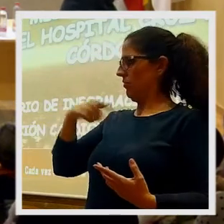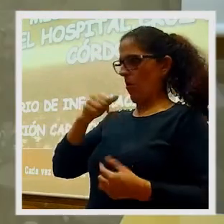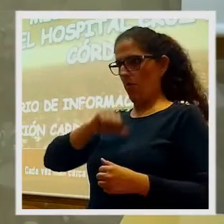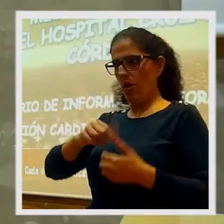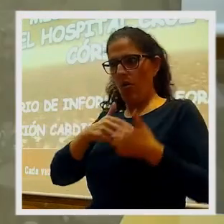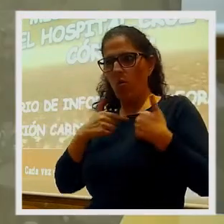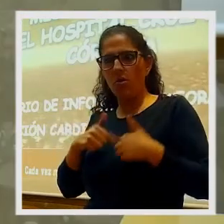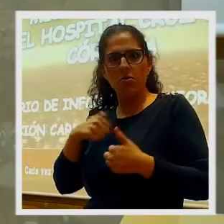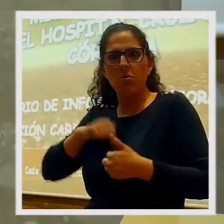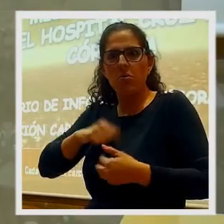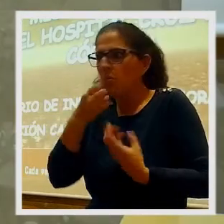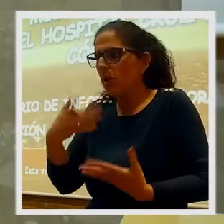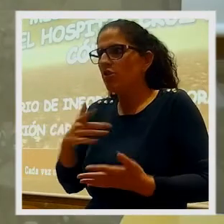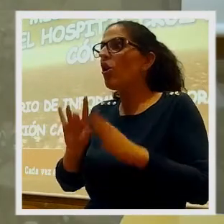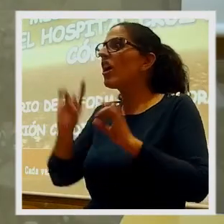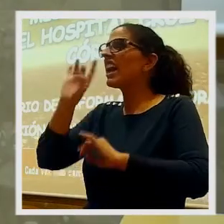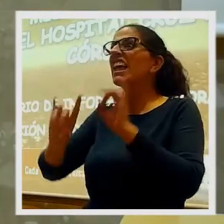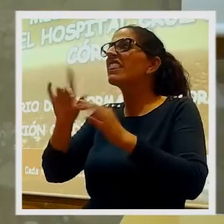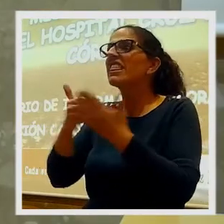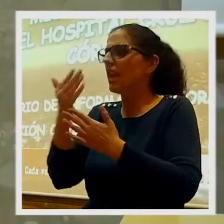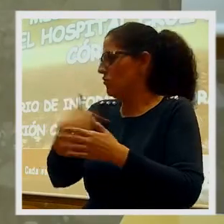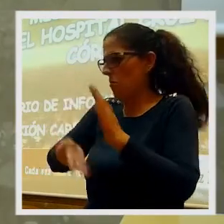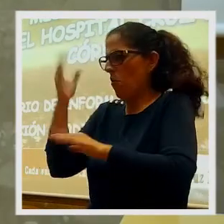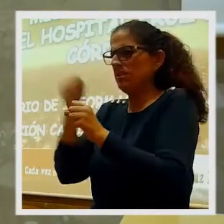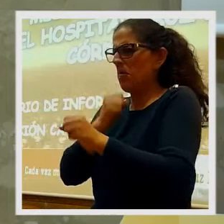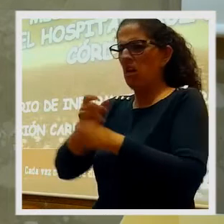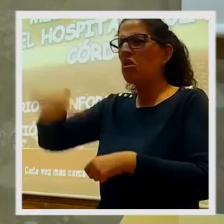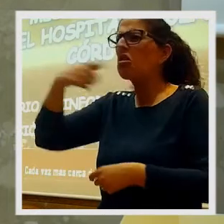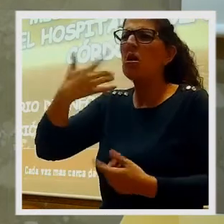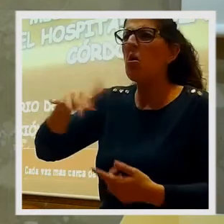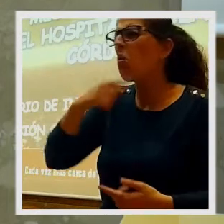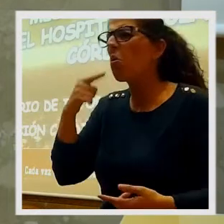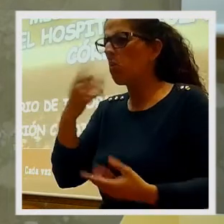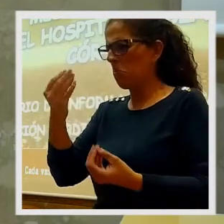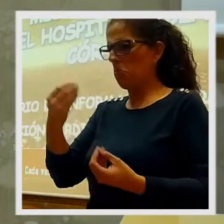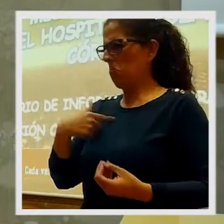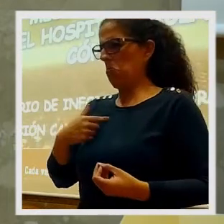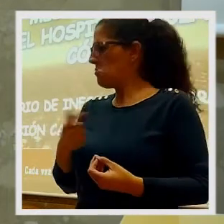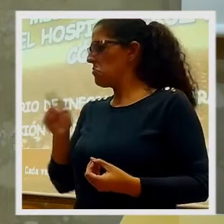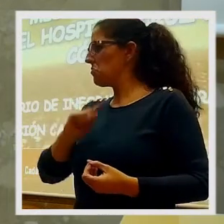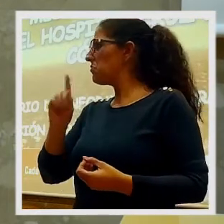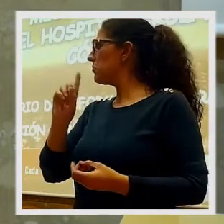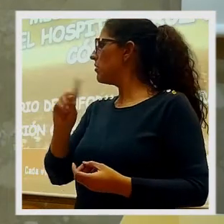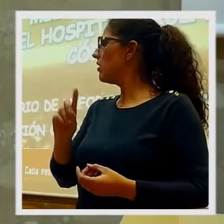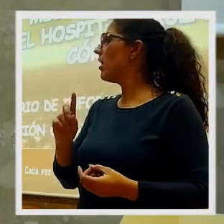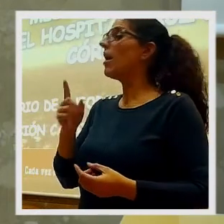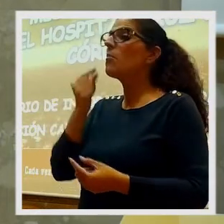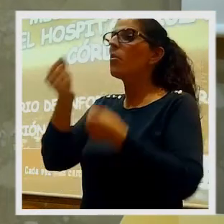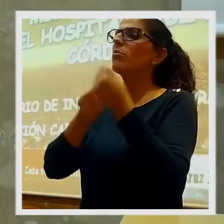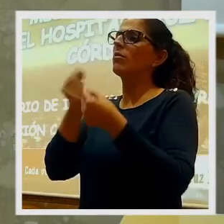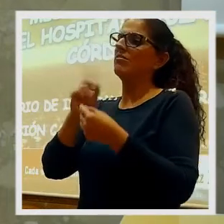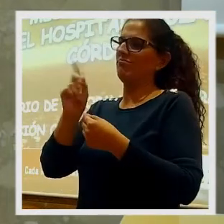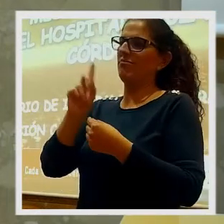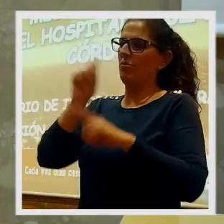me encuentro tan bien, en 15 días voy a estar trabajando, ¿eh? Esto lo pintan tan doloroso. Por desgracia, vinieron las